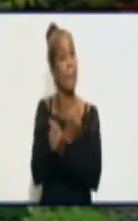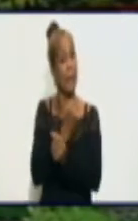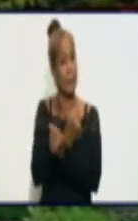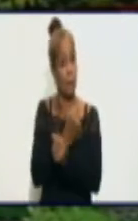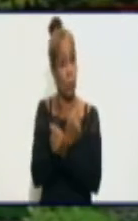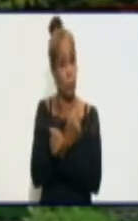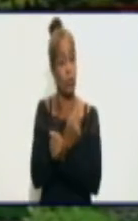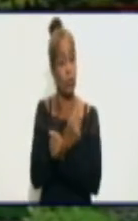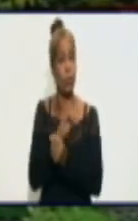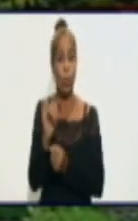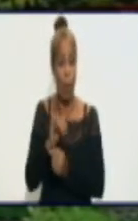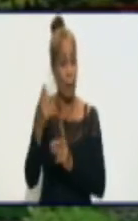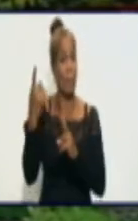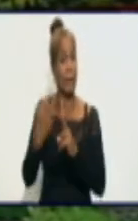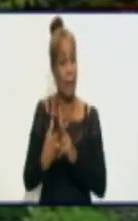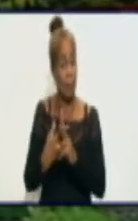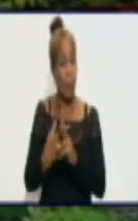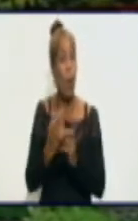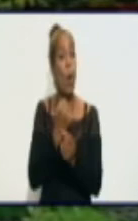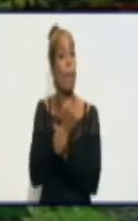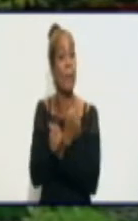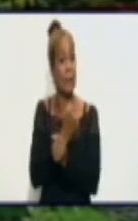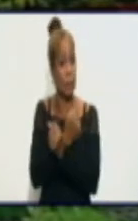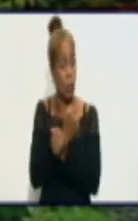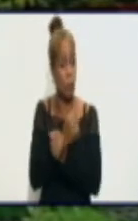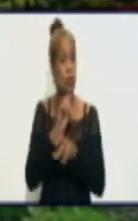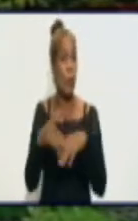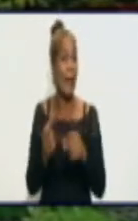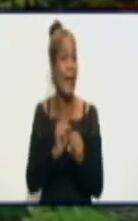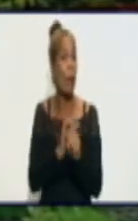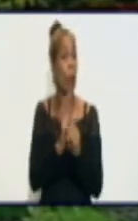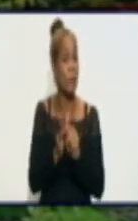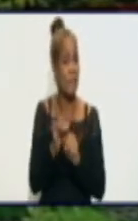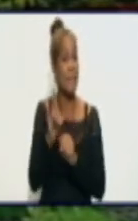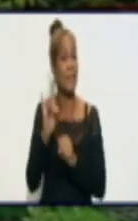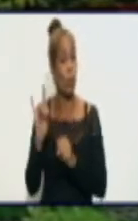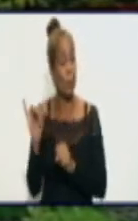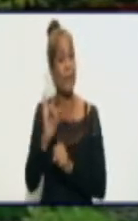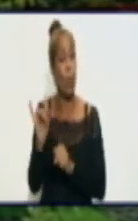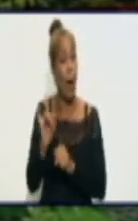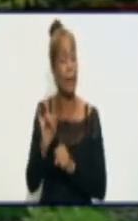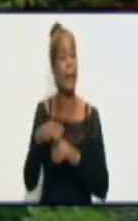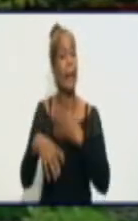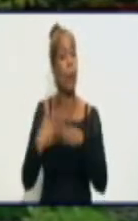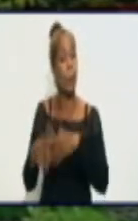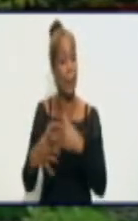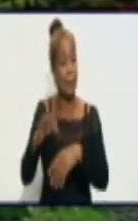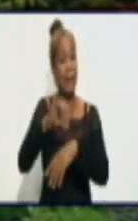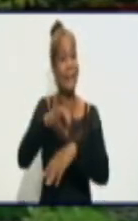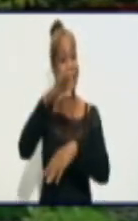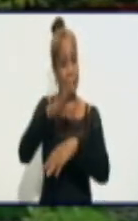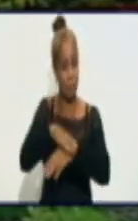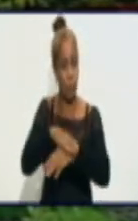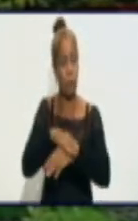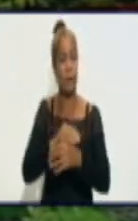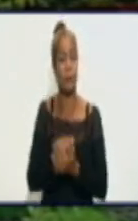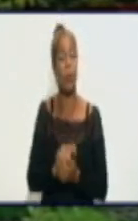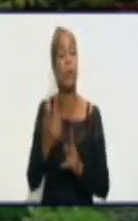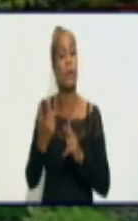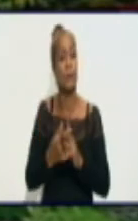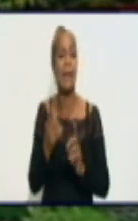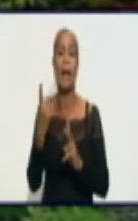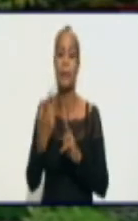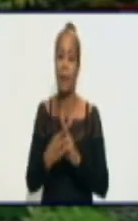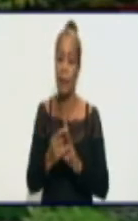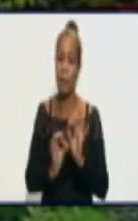en la COVID-19, complicado también en la arbovirosis, por lo tanto hay que extremar las medidas higiénico-sanitarias tanto en nuestros